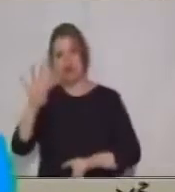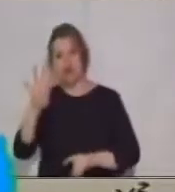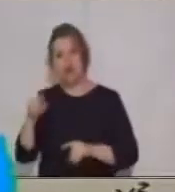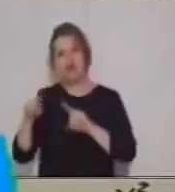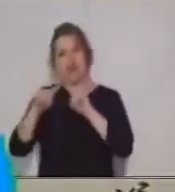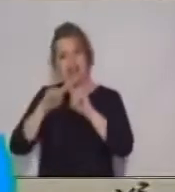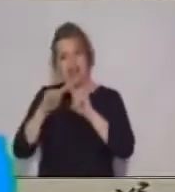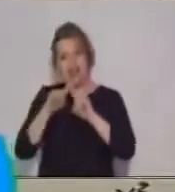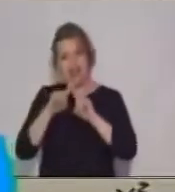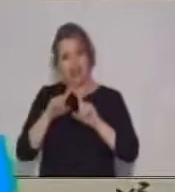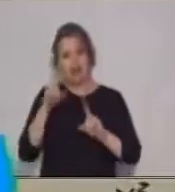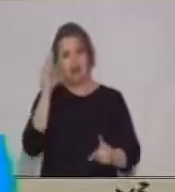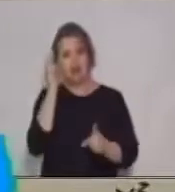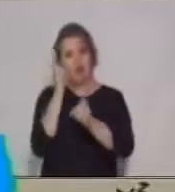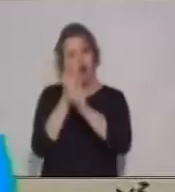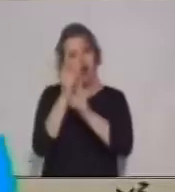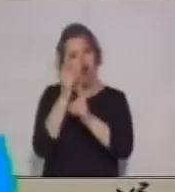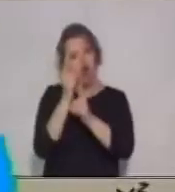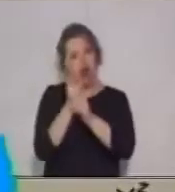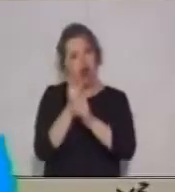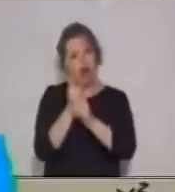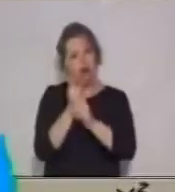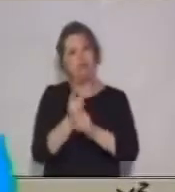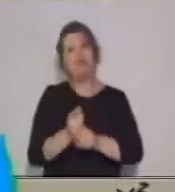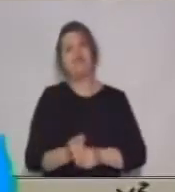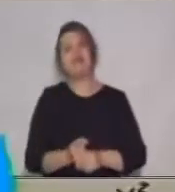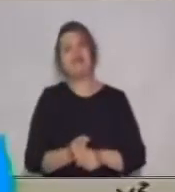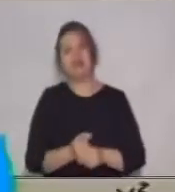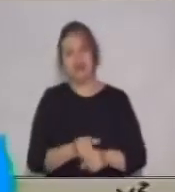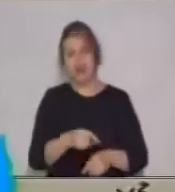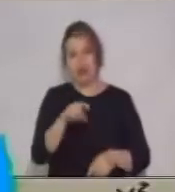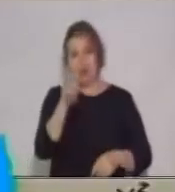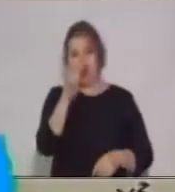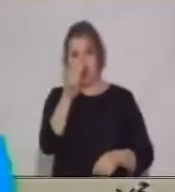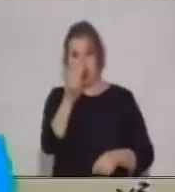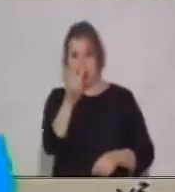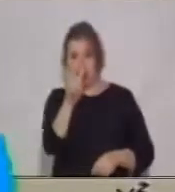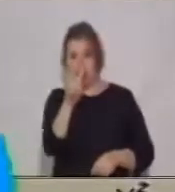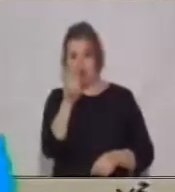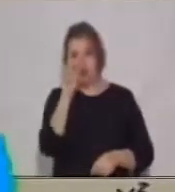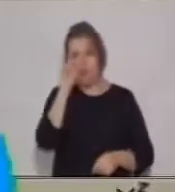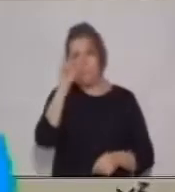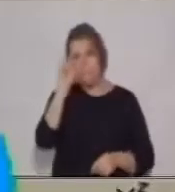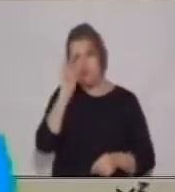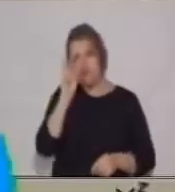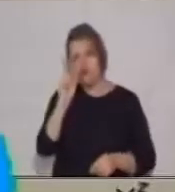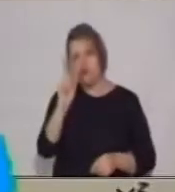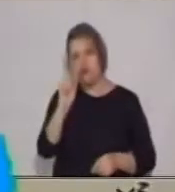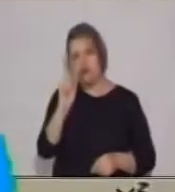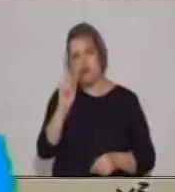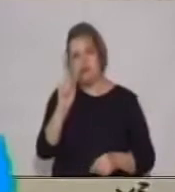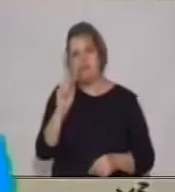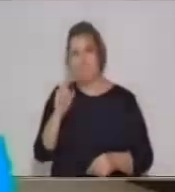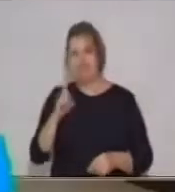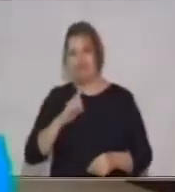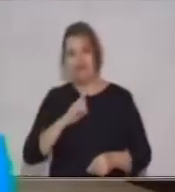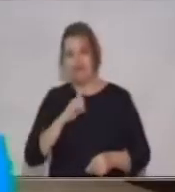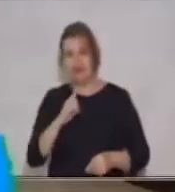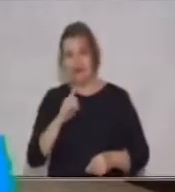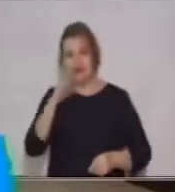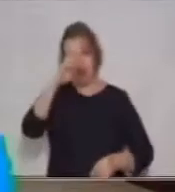encontrar 2 puntos que pertenecen a la